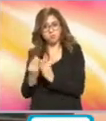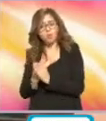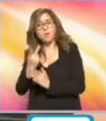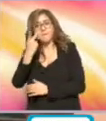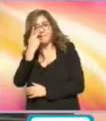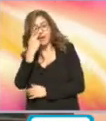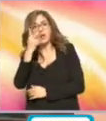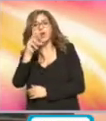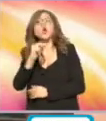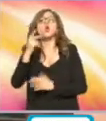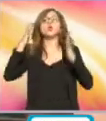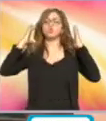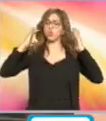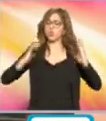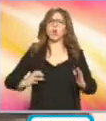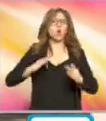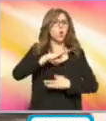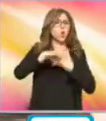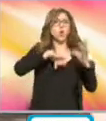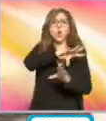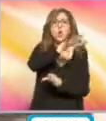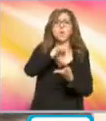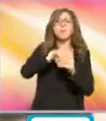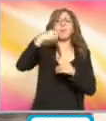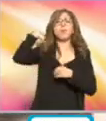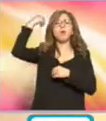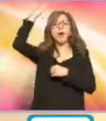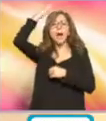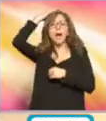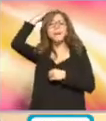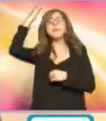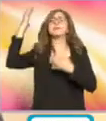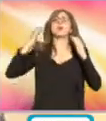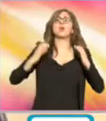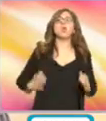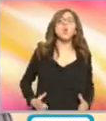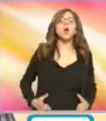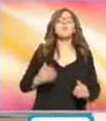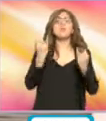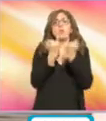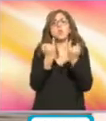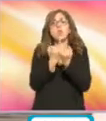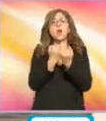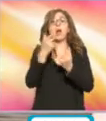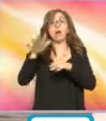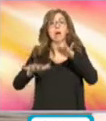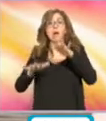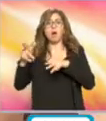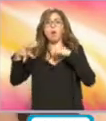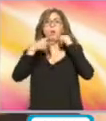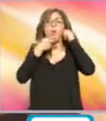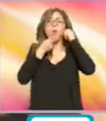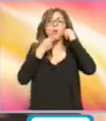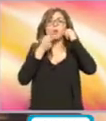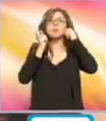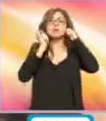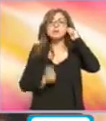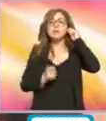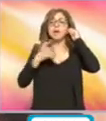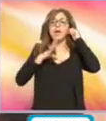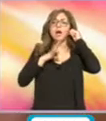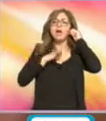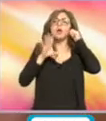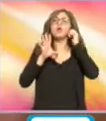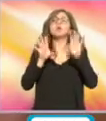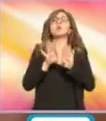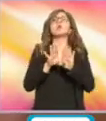Como decías tú, en la cabeza, ¿no? Ahí Tener está. estas sensaciones. Exacto. Exactamente, porque además a lo mejor hay hombres que dicen, ok, hay una descarga y hay un